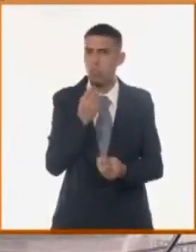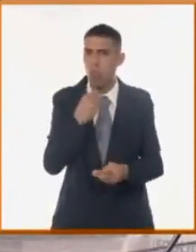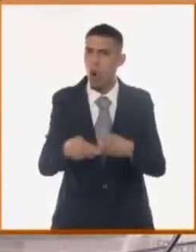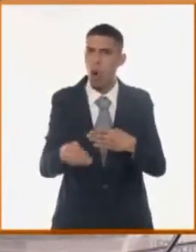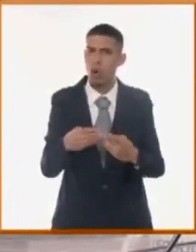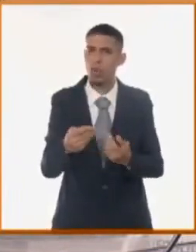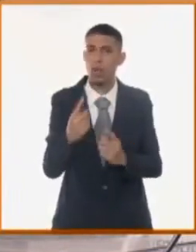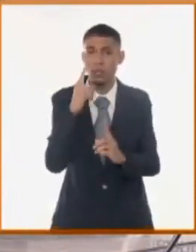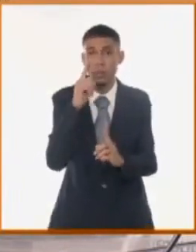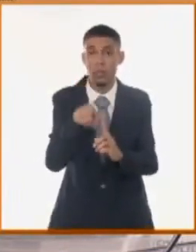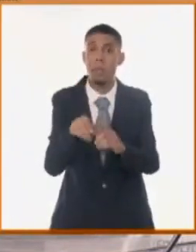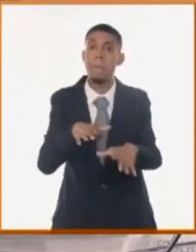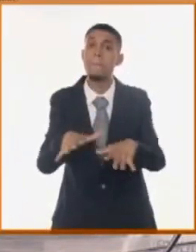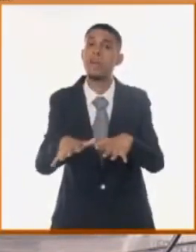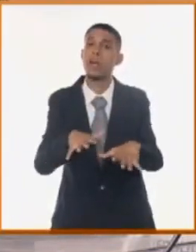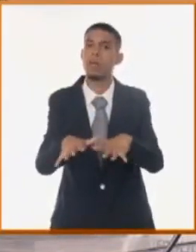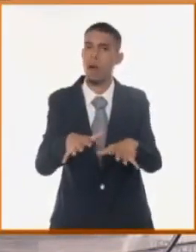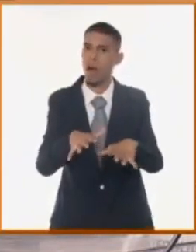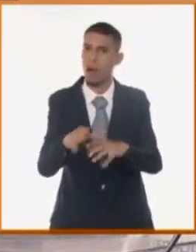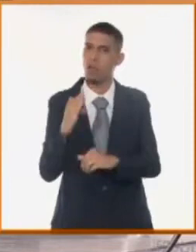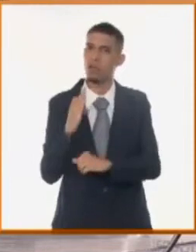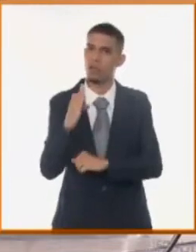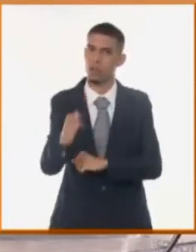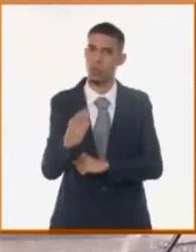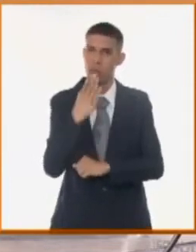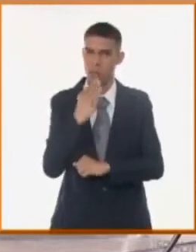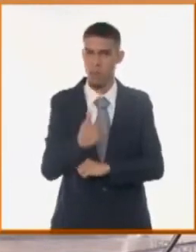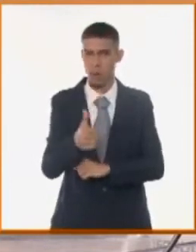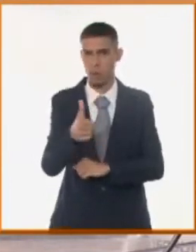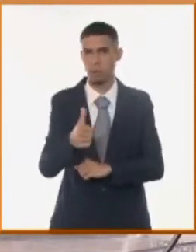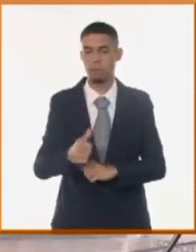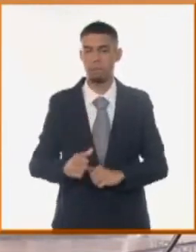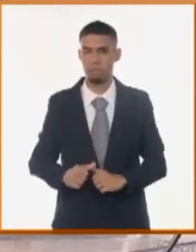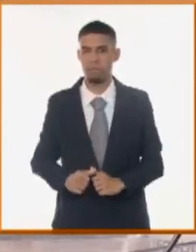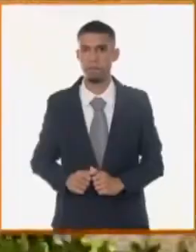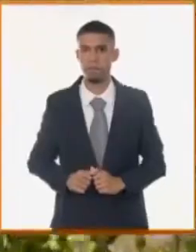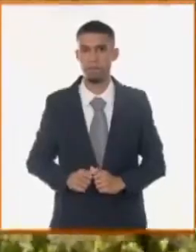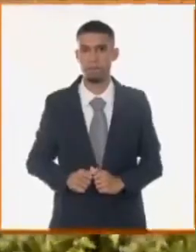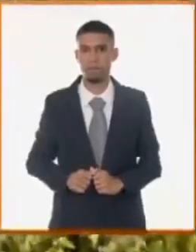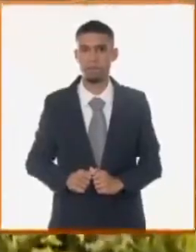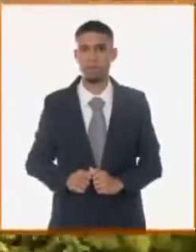que ese futuro lo alcancemos con conocimiento. Y de eso hablaremos aquí en la Mesa Redonda.